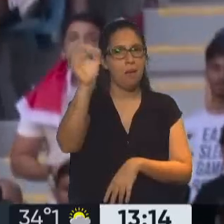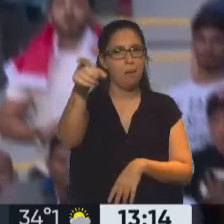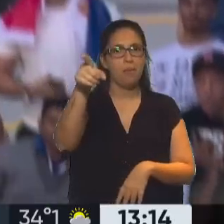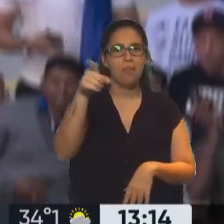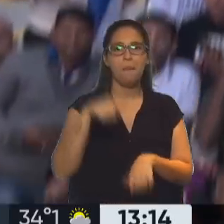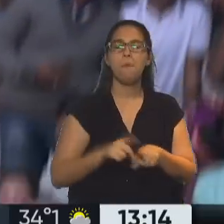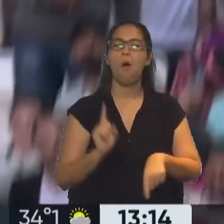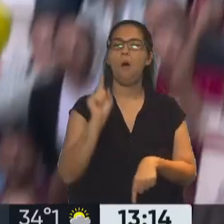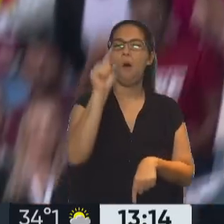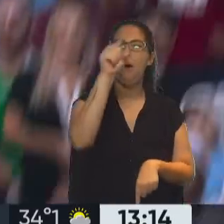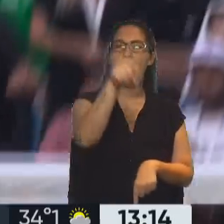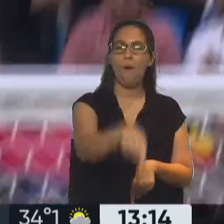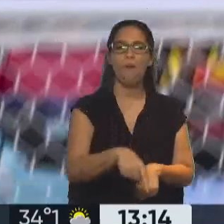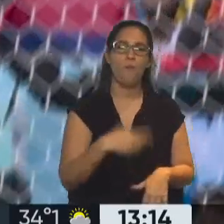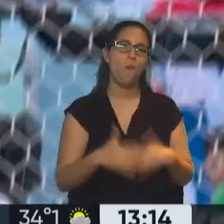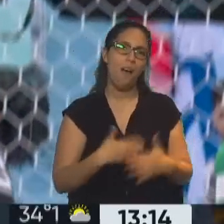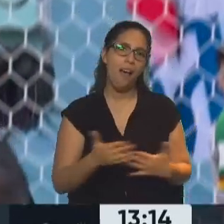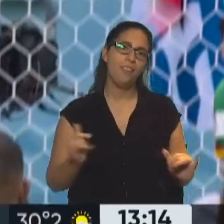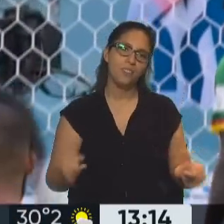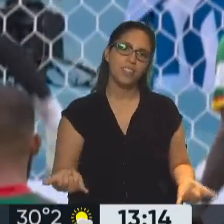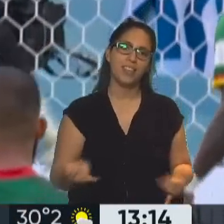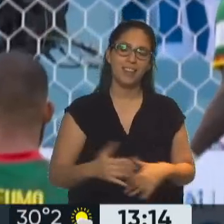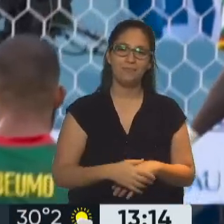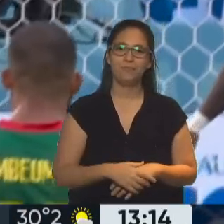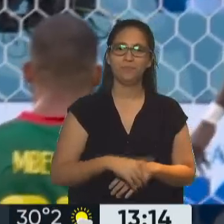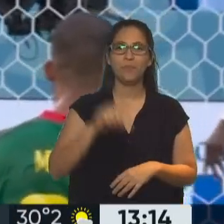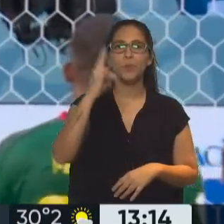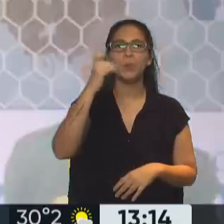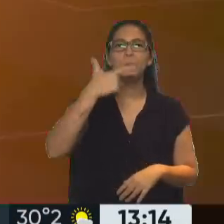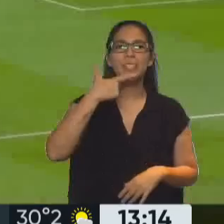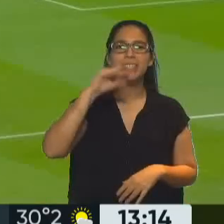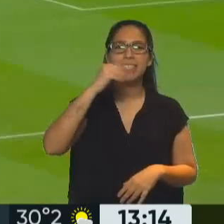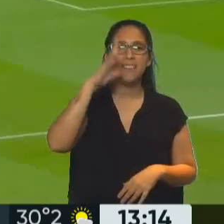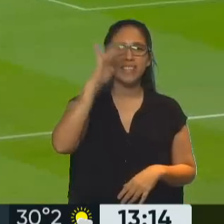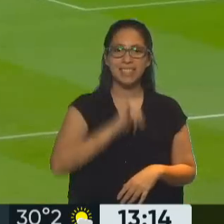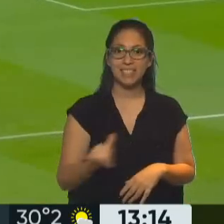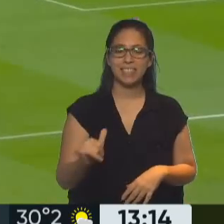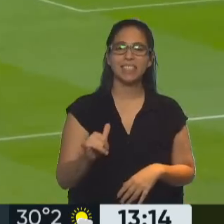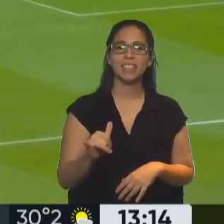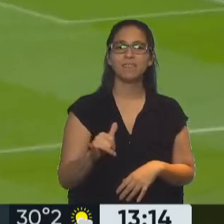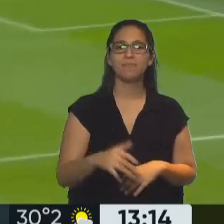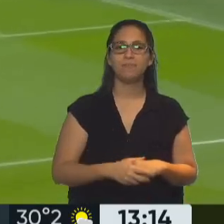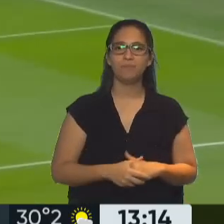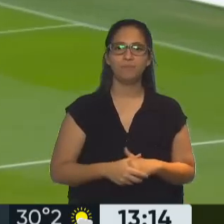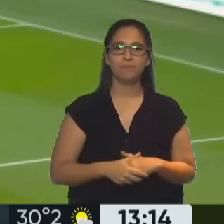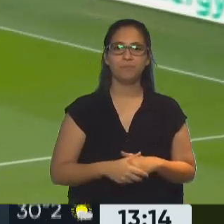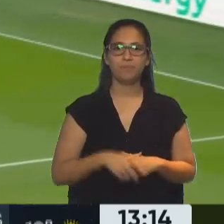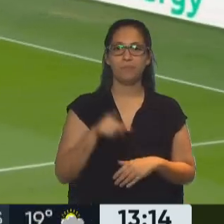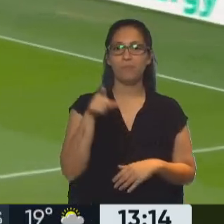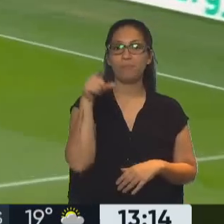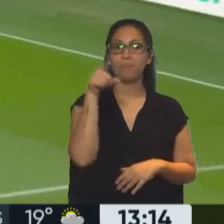La pincha es jugando. Está bien. El quinto, el sexto, vamos con Luis Chávez para lo que fue. Después esta perlita del hombre de